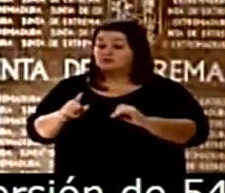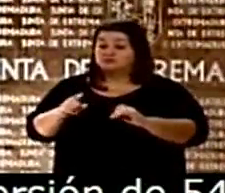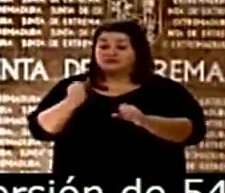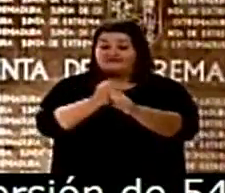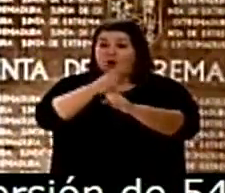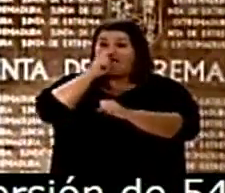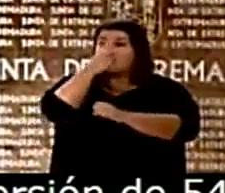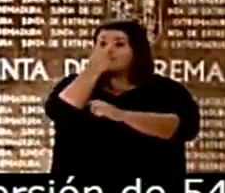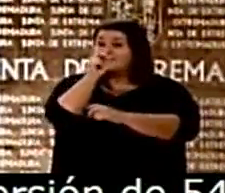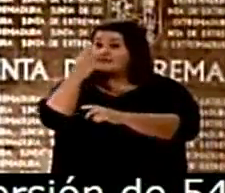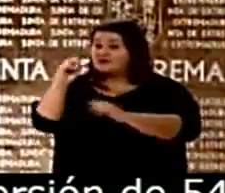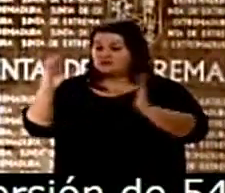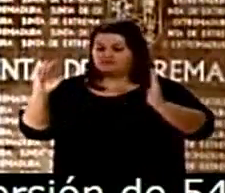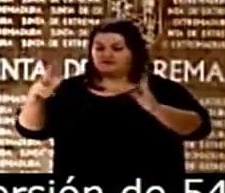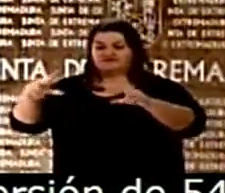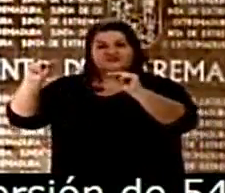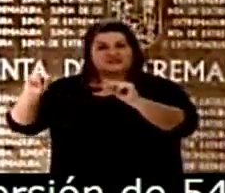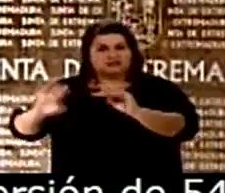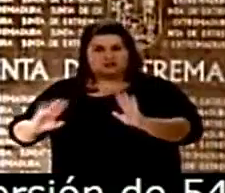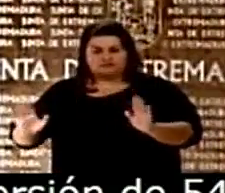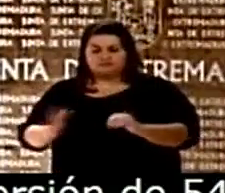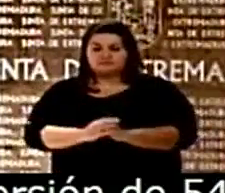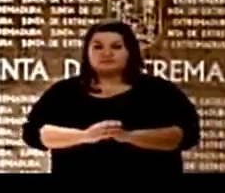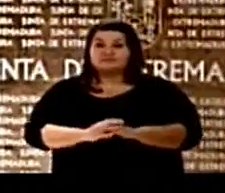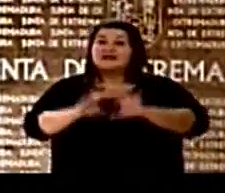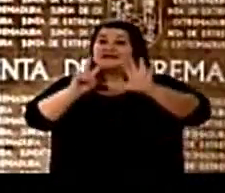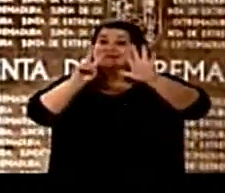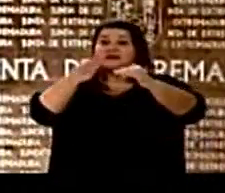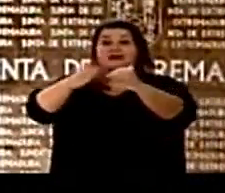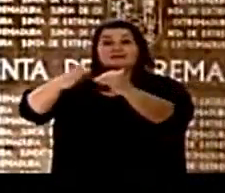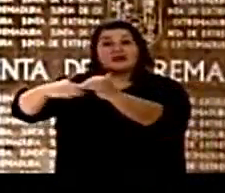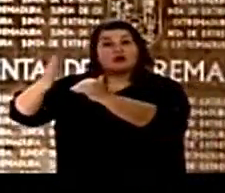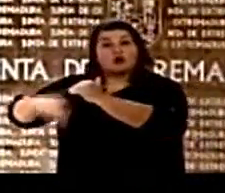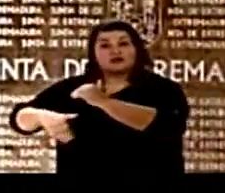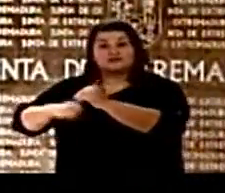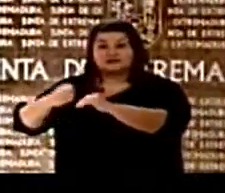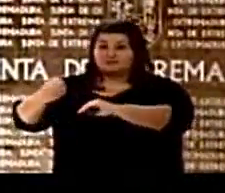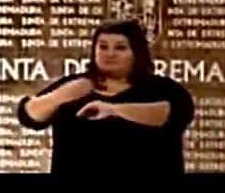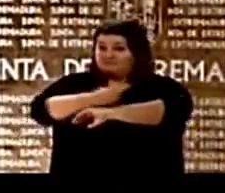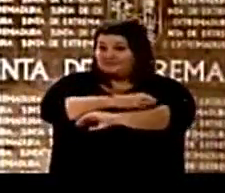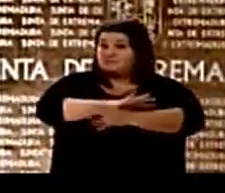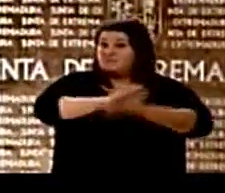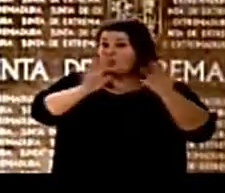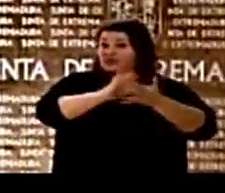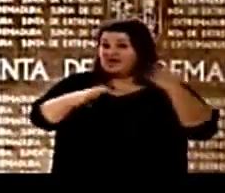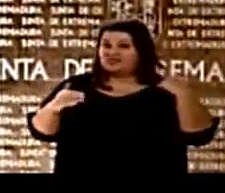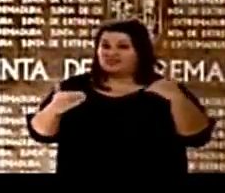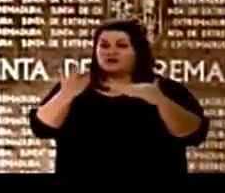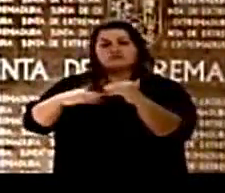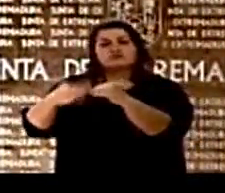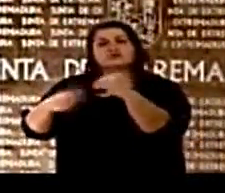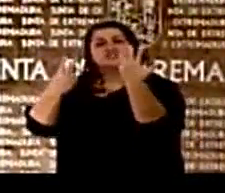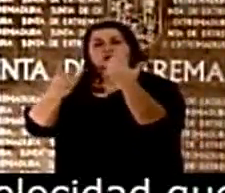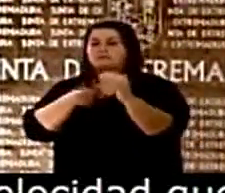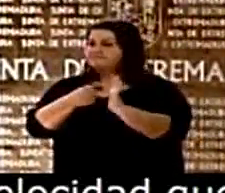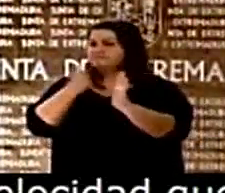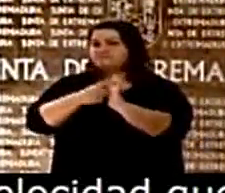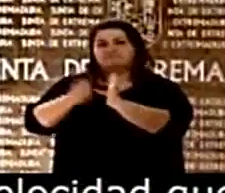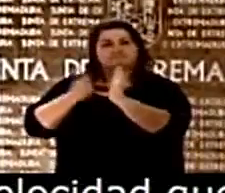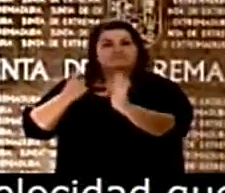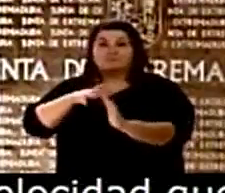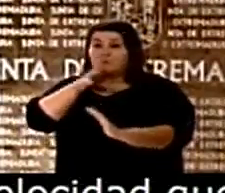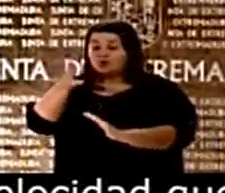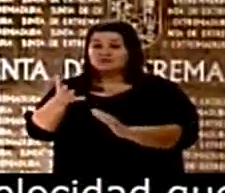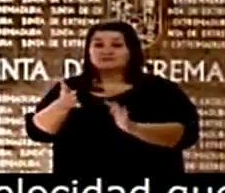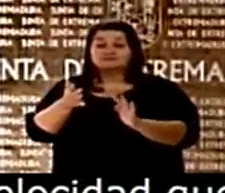en 2020. Vamos a eliminar 7 limitaciones temporales de velocidad que existen ahora mismo y que suponen